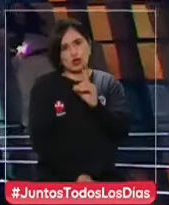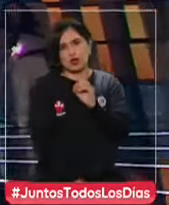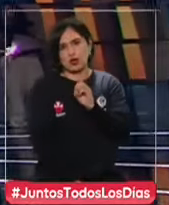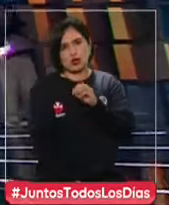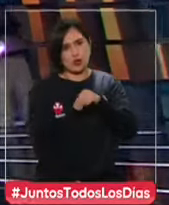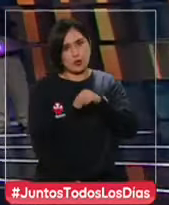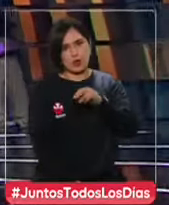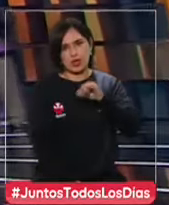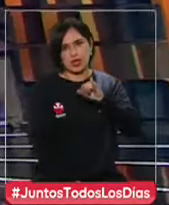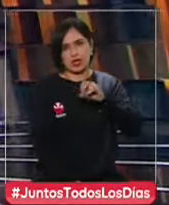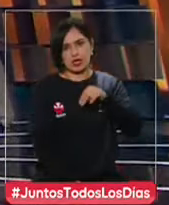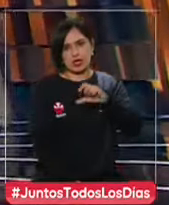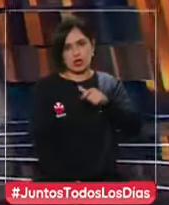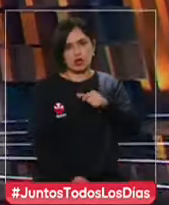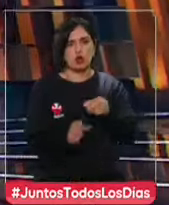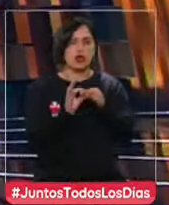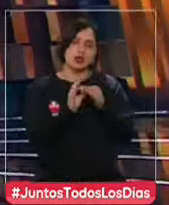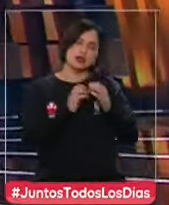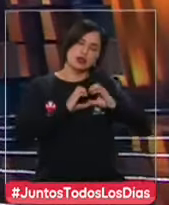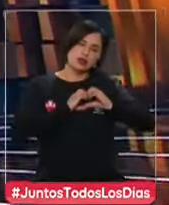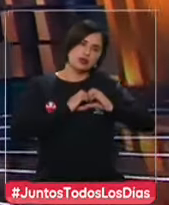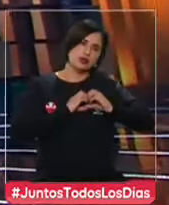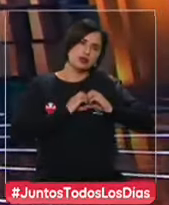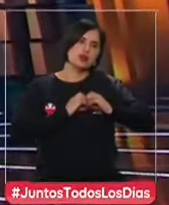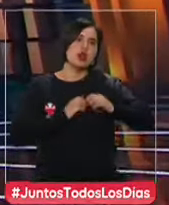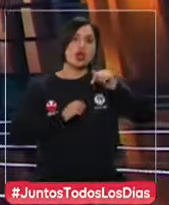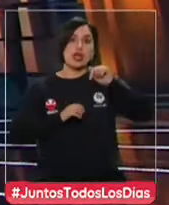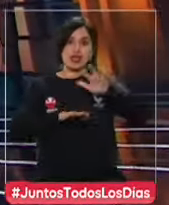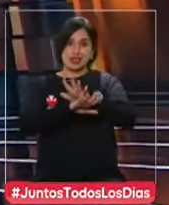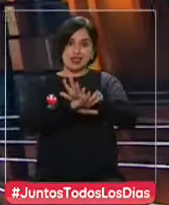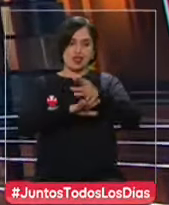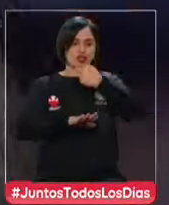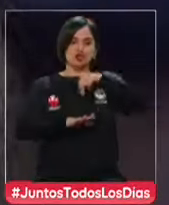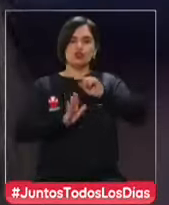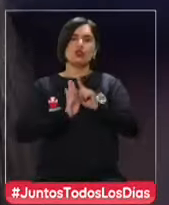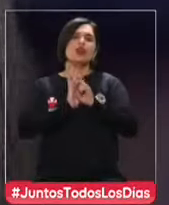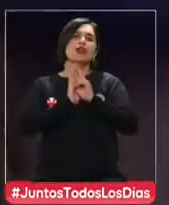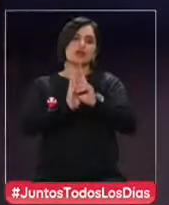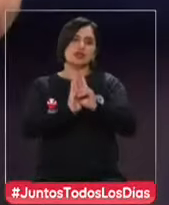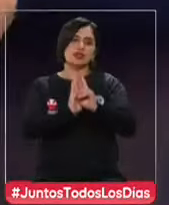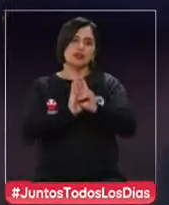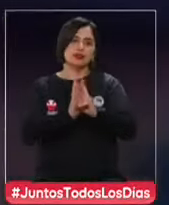de corazón, porque nos representaron a todos en esta obra y también a todas.